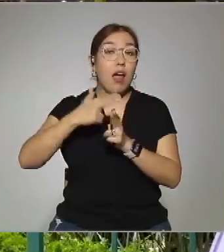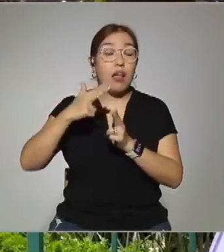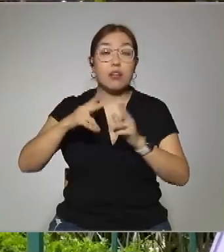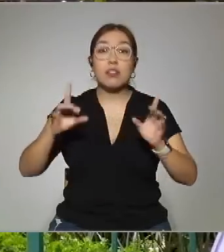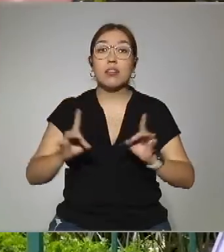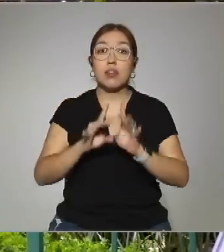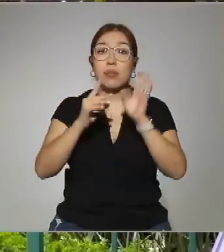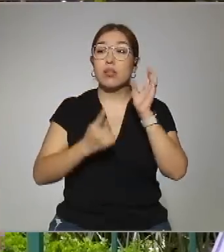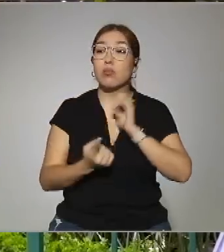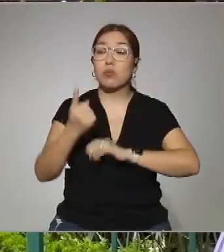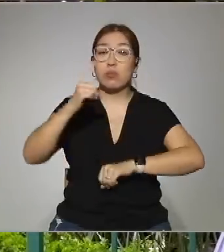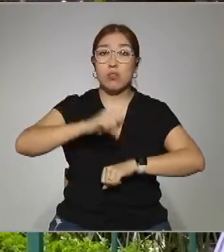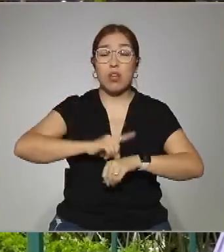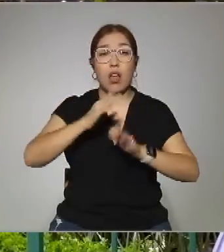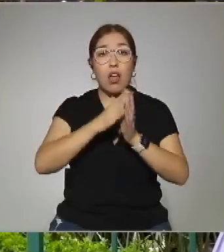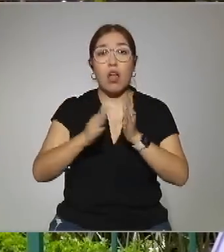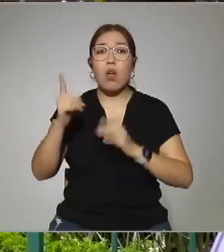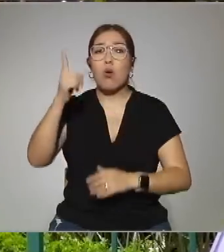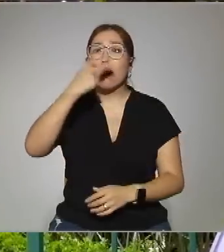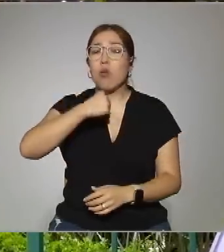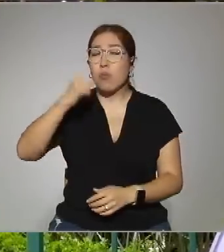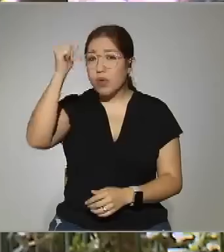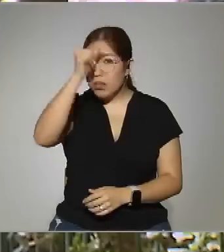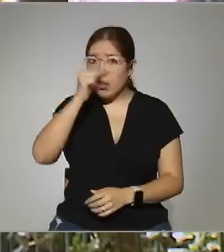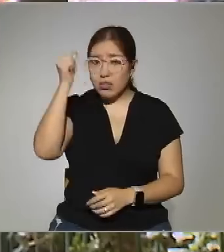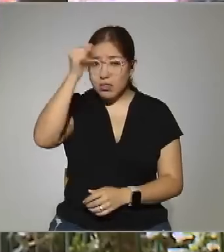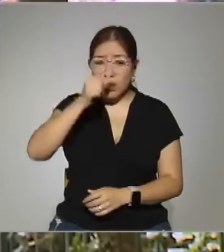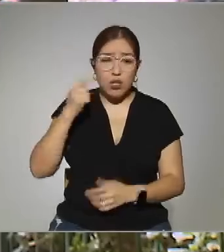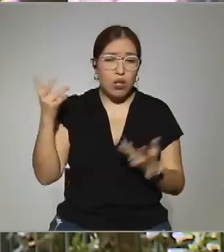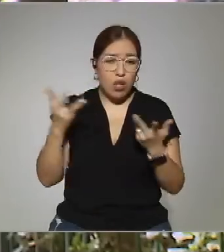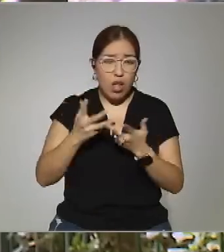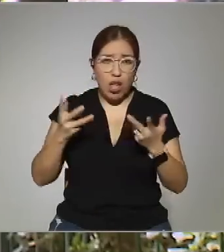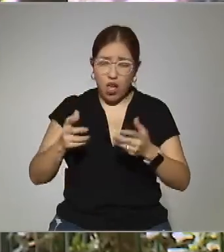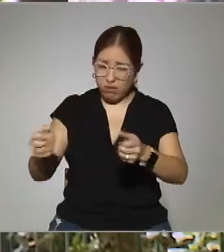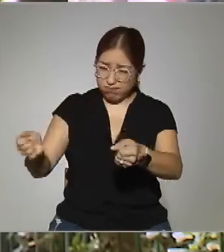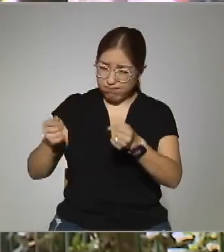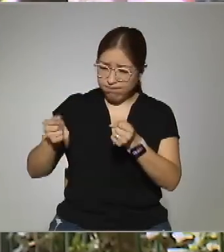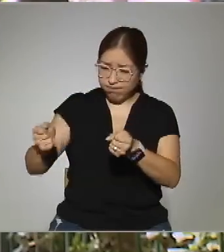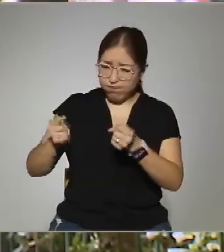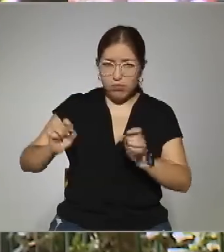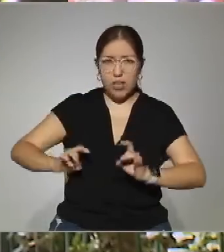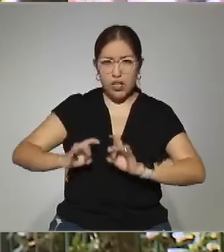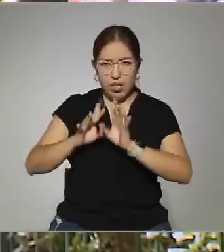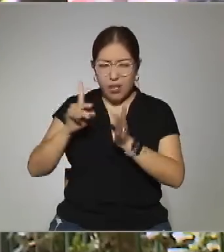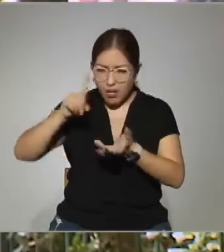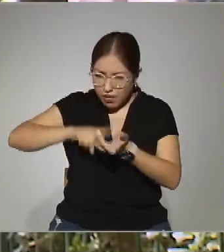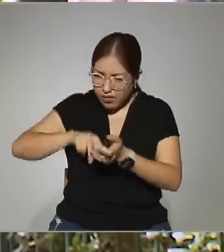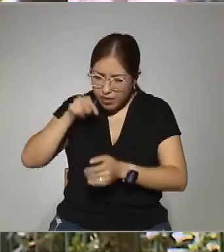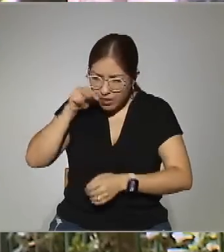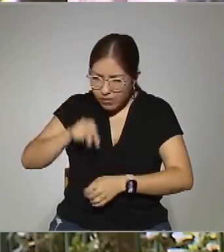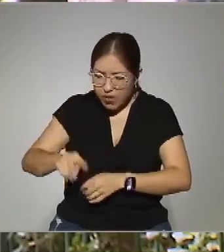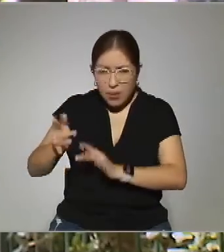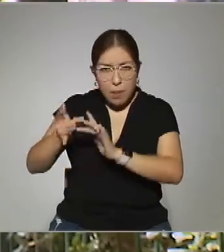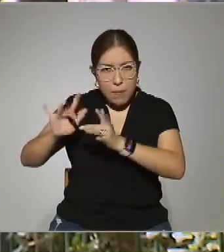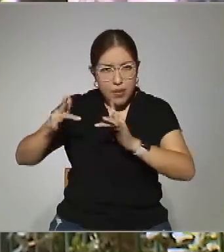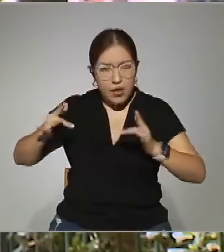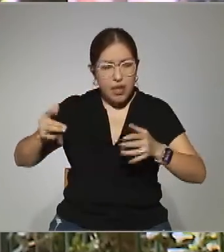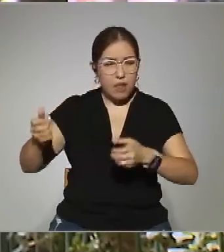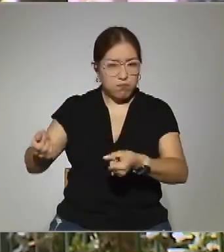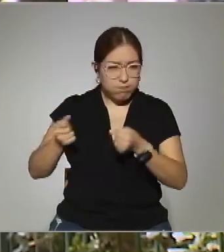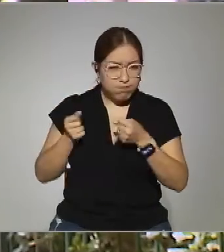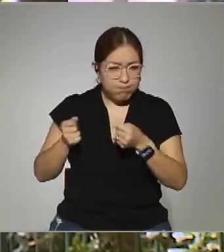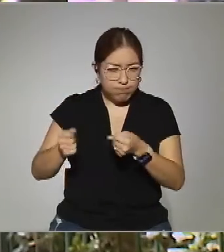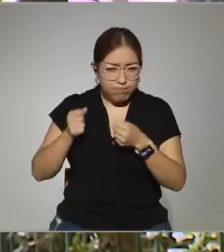día, siglos después, un monjecito estaba ahí sacudiendo y de pronto en una grieta ve algo brillante y empieza a sacudir más y